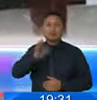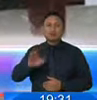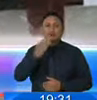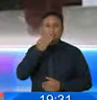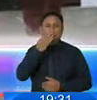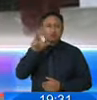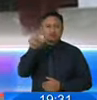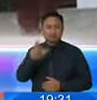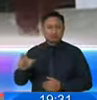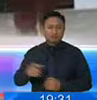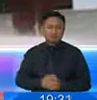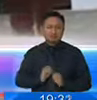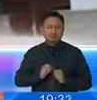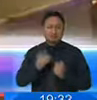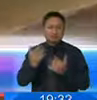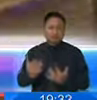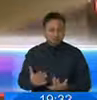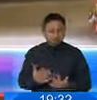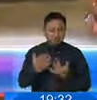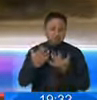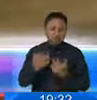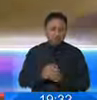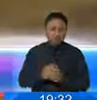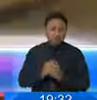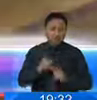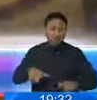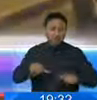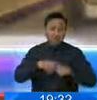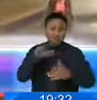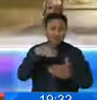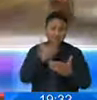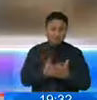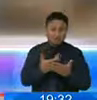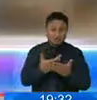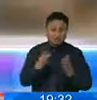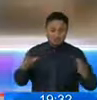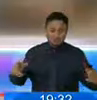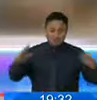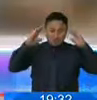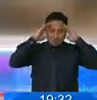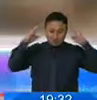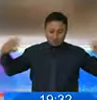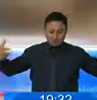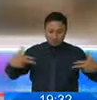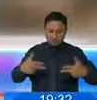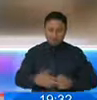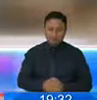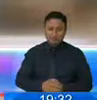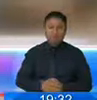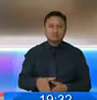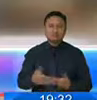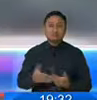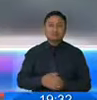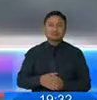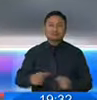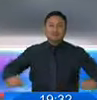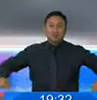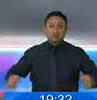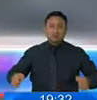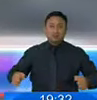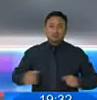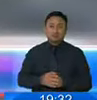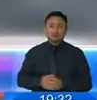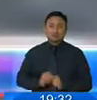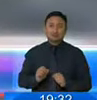vehículo. Así esperaron pacientemente a que llegue al punto donde armaron el retén policial. Los bloques estaban encaletados en las puertas. Para